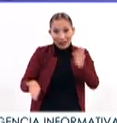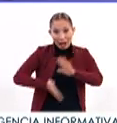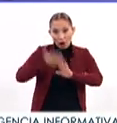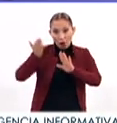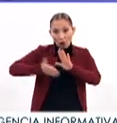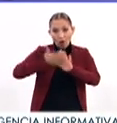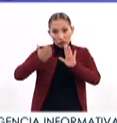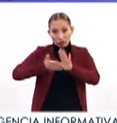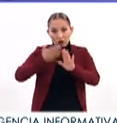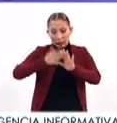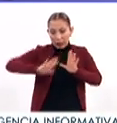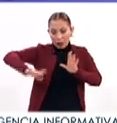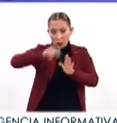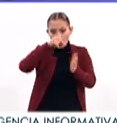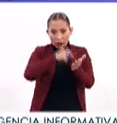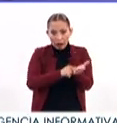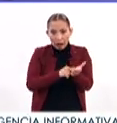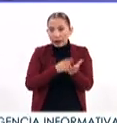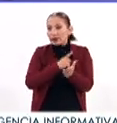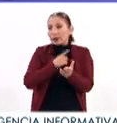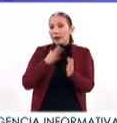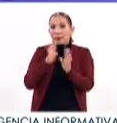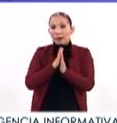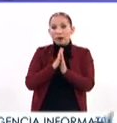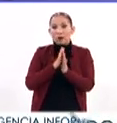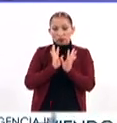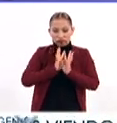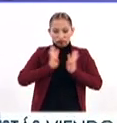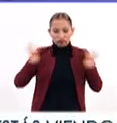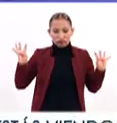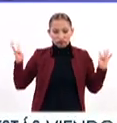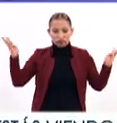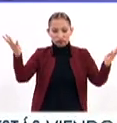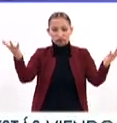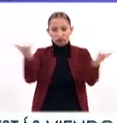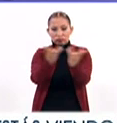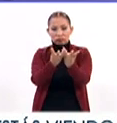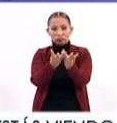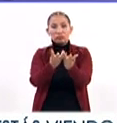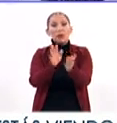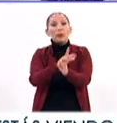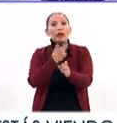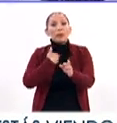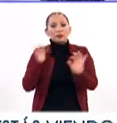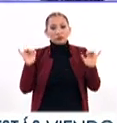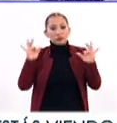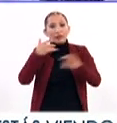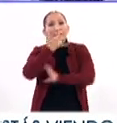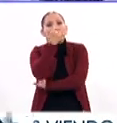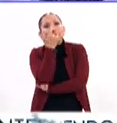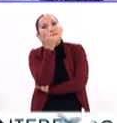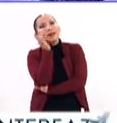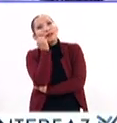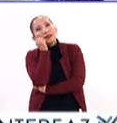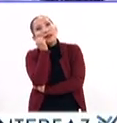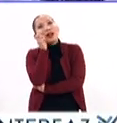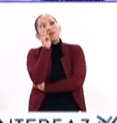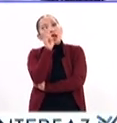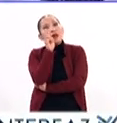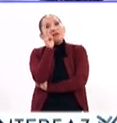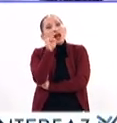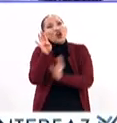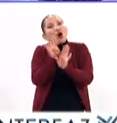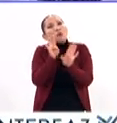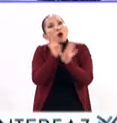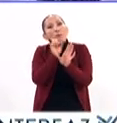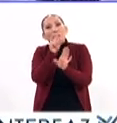construcción, ya en campo, se tuvo que hacer un tapial, porque se llenaba de gente y la gente quería estar viendo